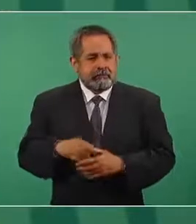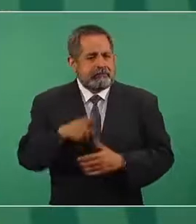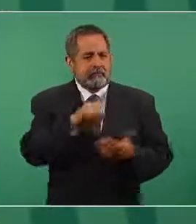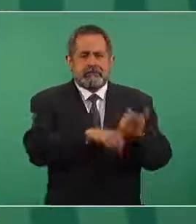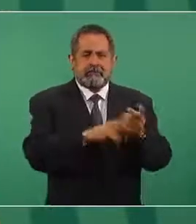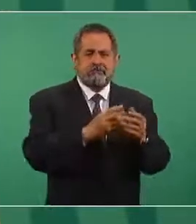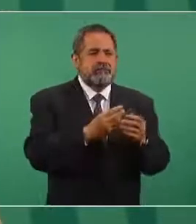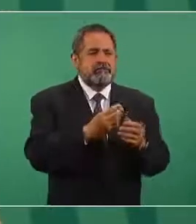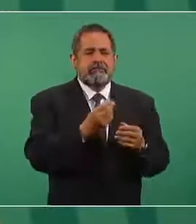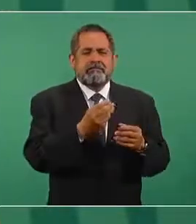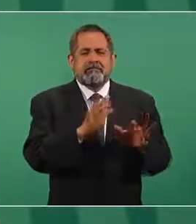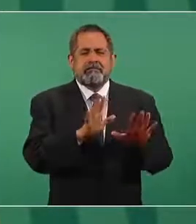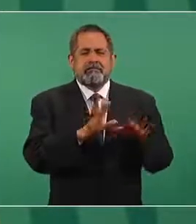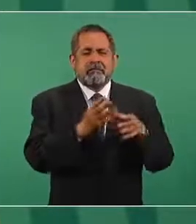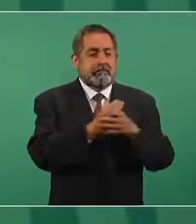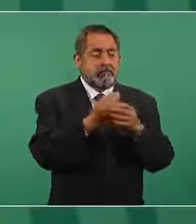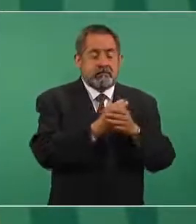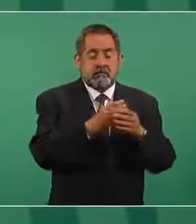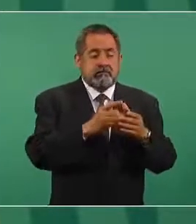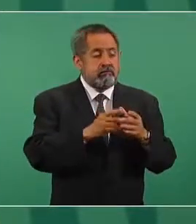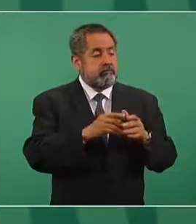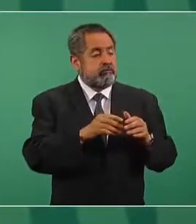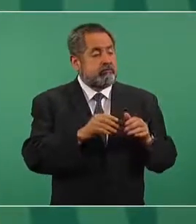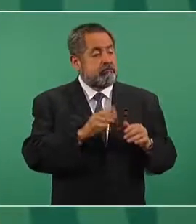clasismo y mucho racismo.